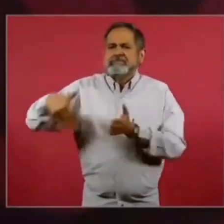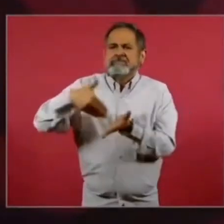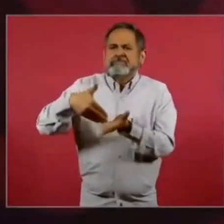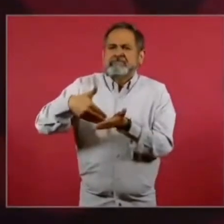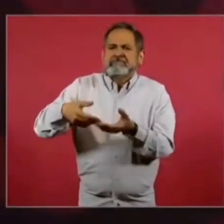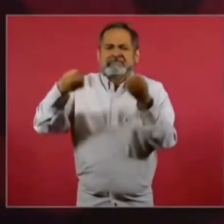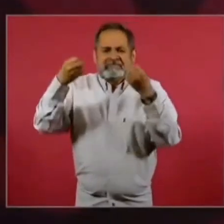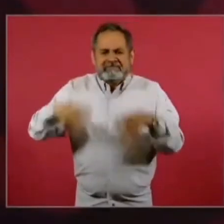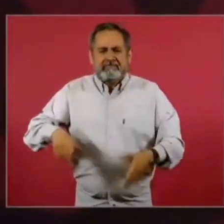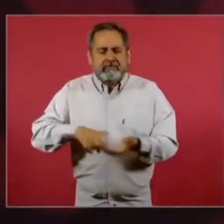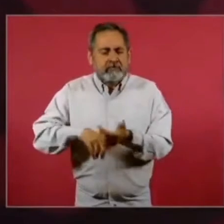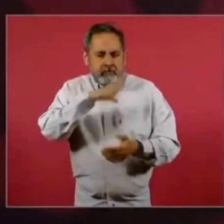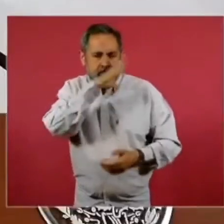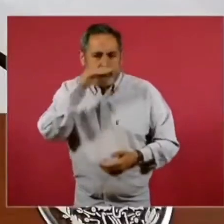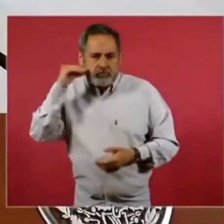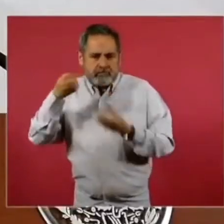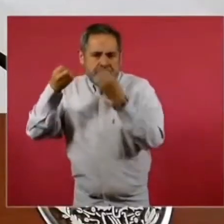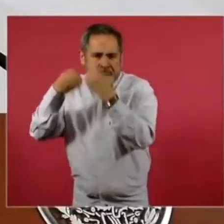de